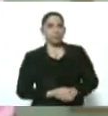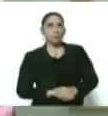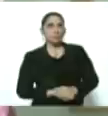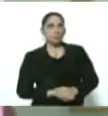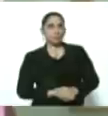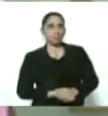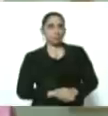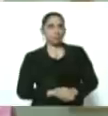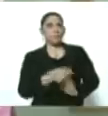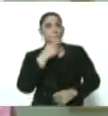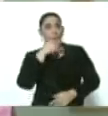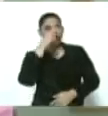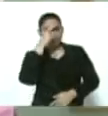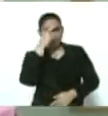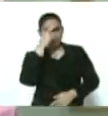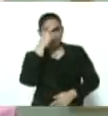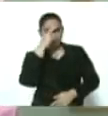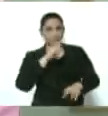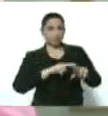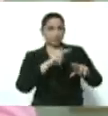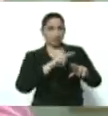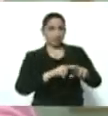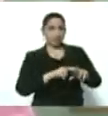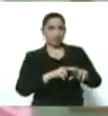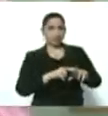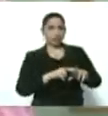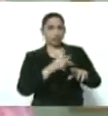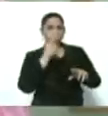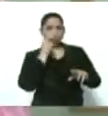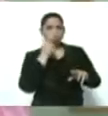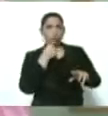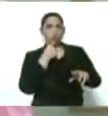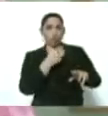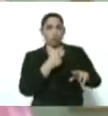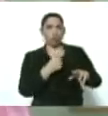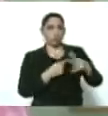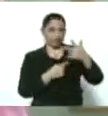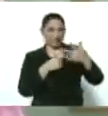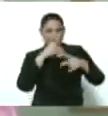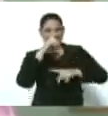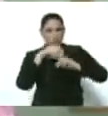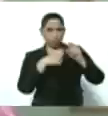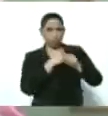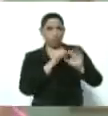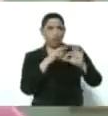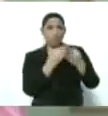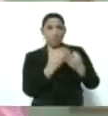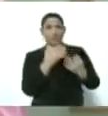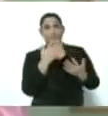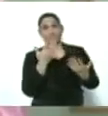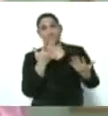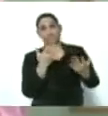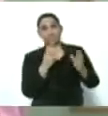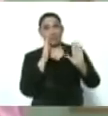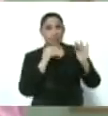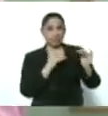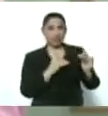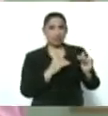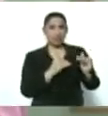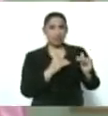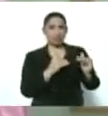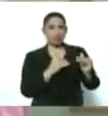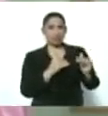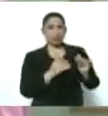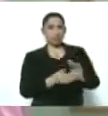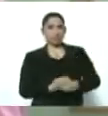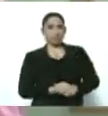este es el padre del niño que acabo de referir. Uh-huh. O sea, es una familia prácticamente. Fueron atendidos debidamente en el